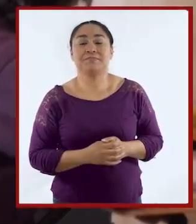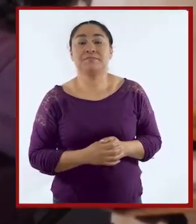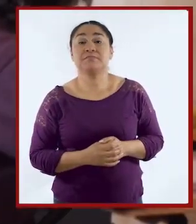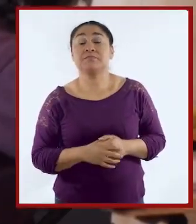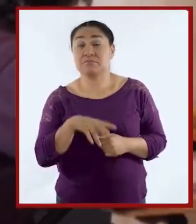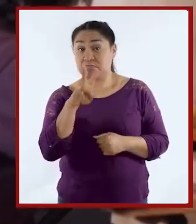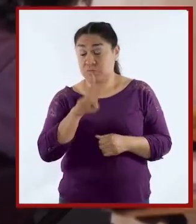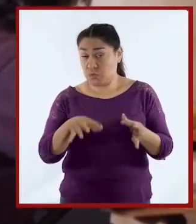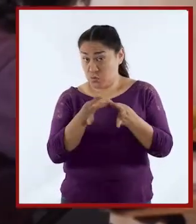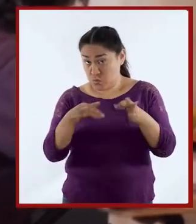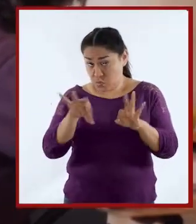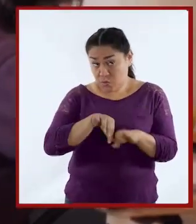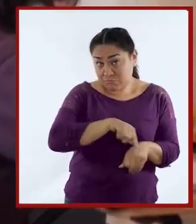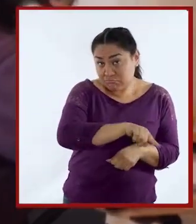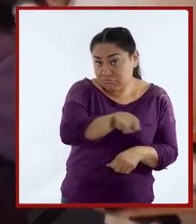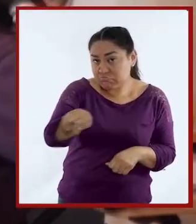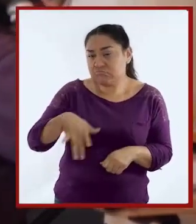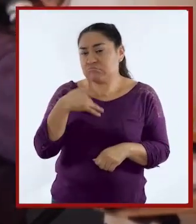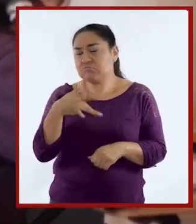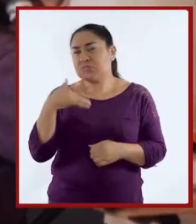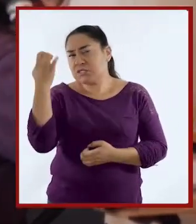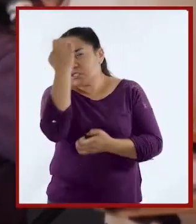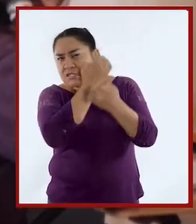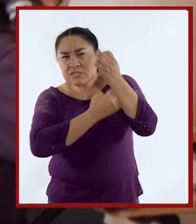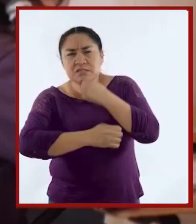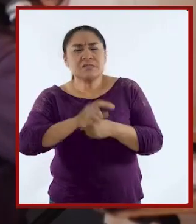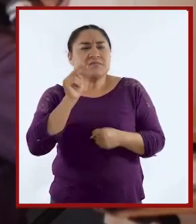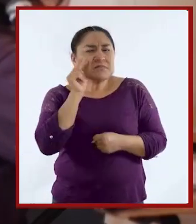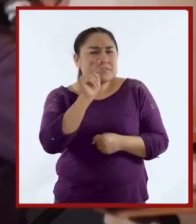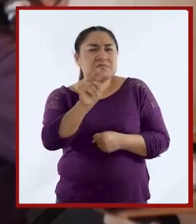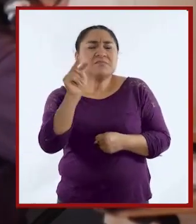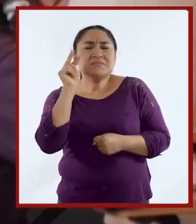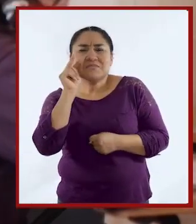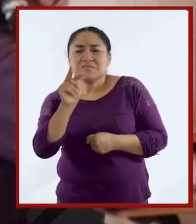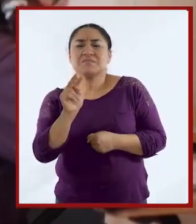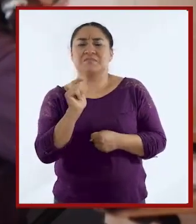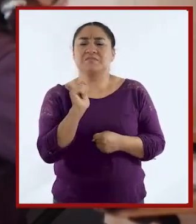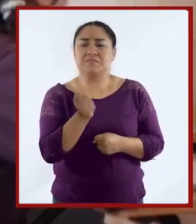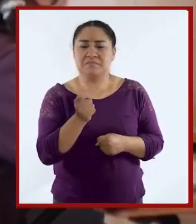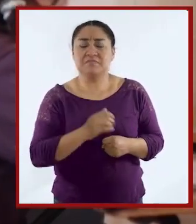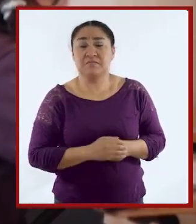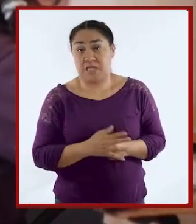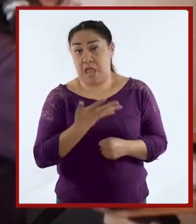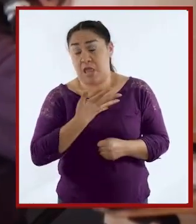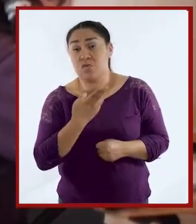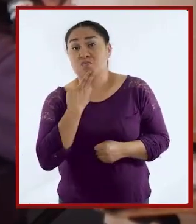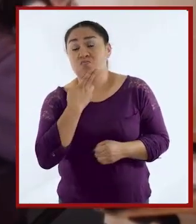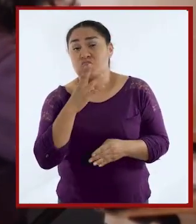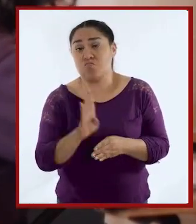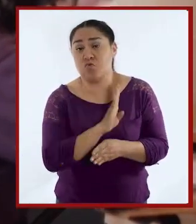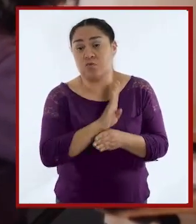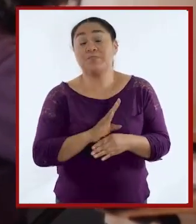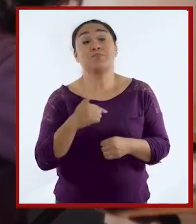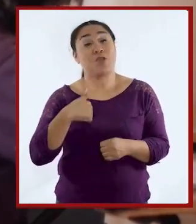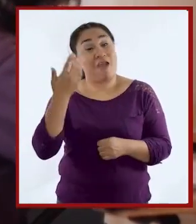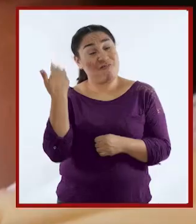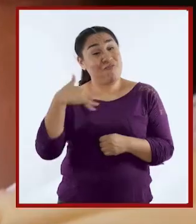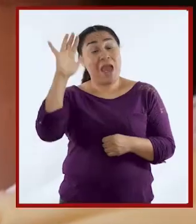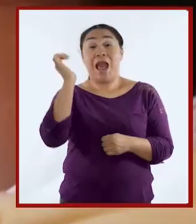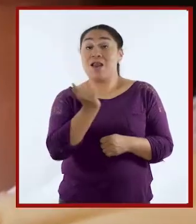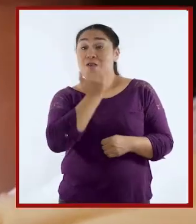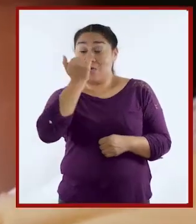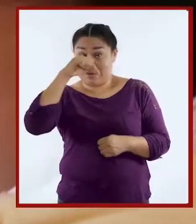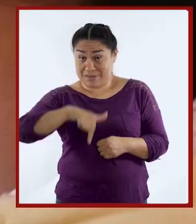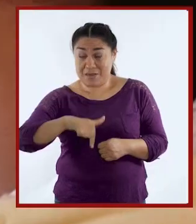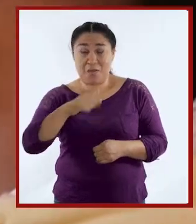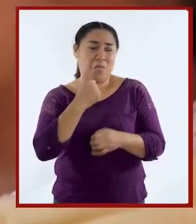Eso va a ser muy importante que ustedes lo analicen, la parte histórica, la parte en donde hay un beneficio. Yo fui alumna de esa